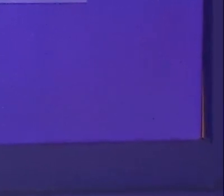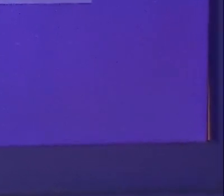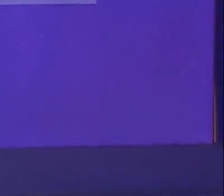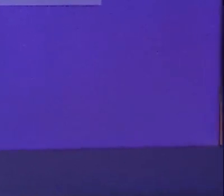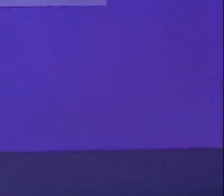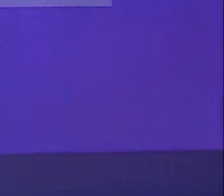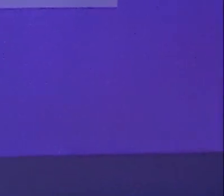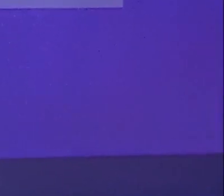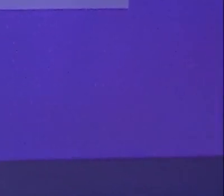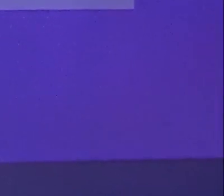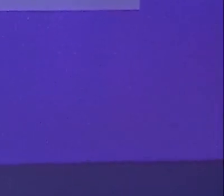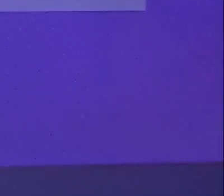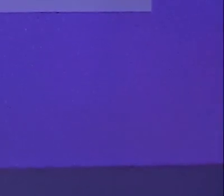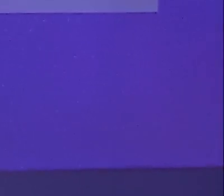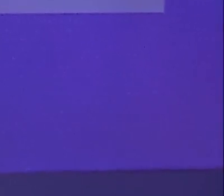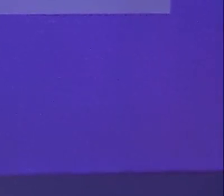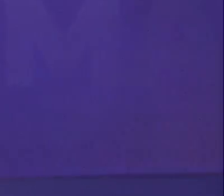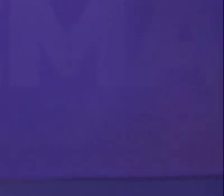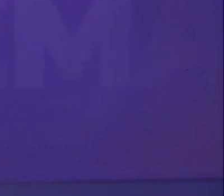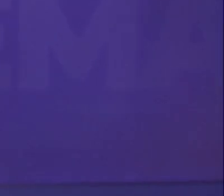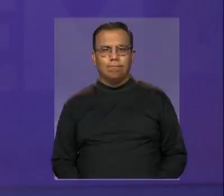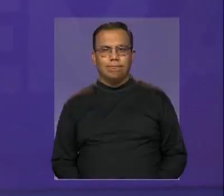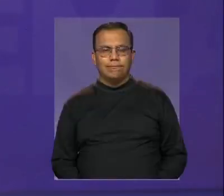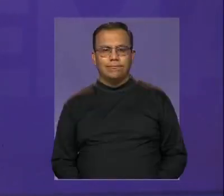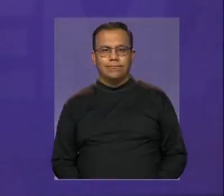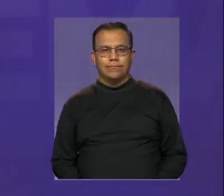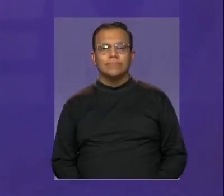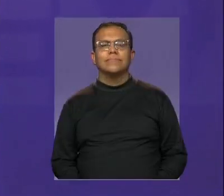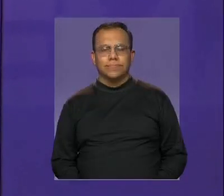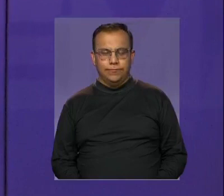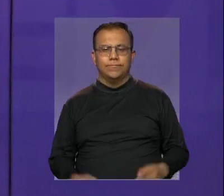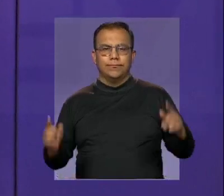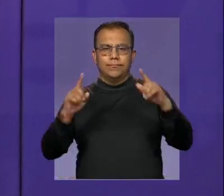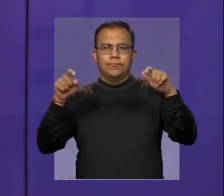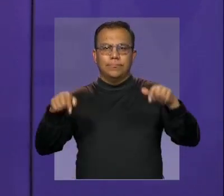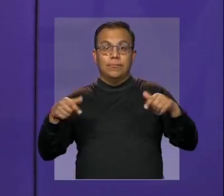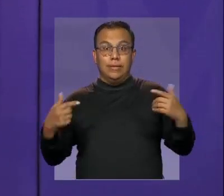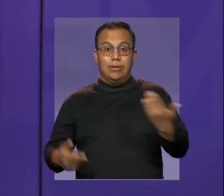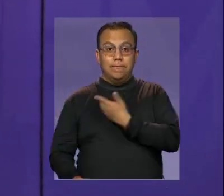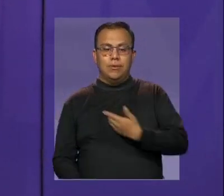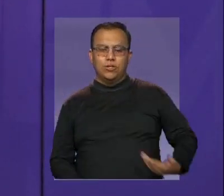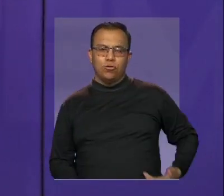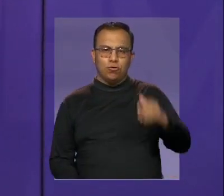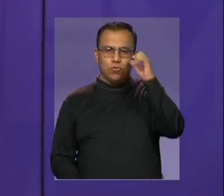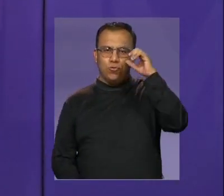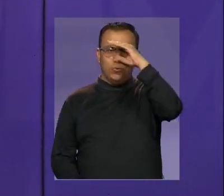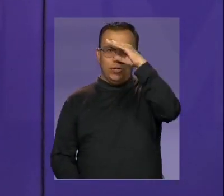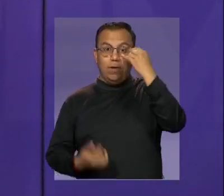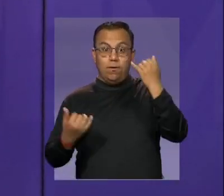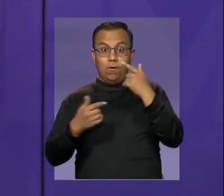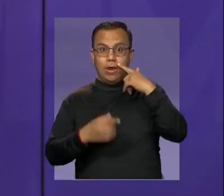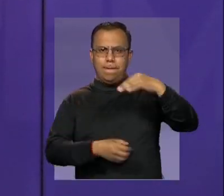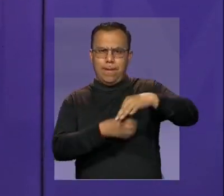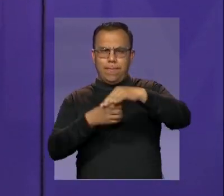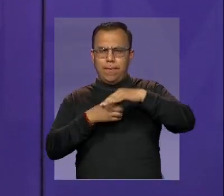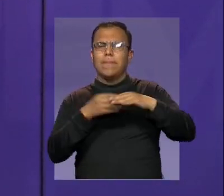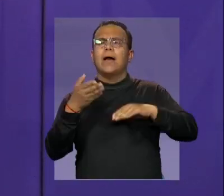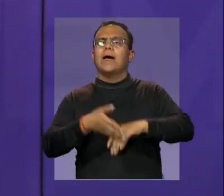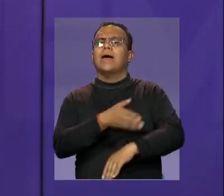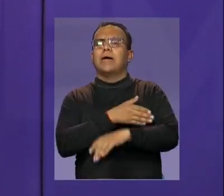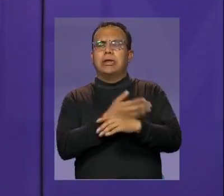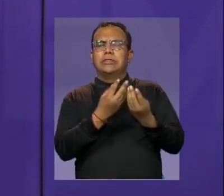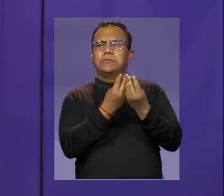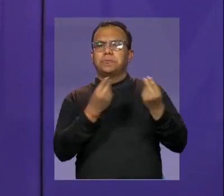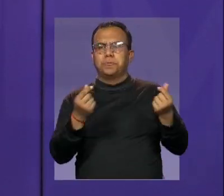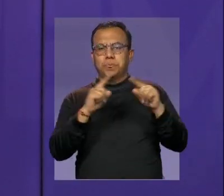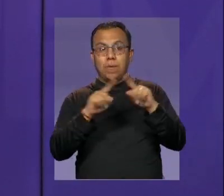Iniciamos hablando de la votación de hoy de la Corte Suprema de Justicia ante la terna que presentó el presidente Gustavo Petro. Esta votación ya se había dilatado y no se